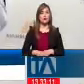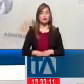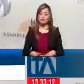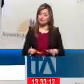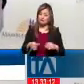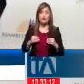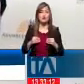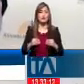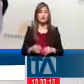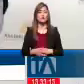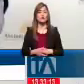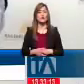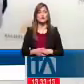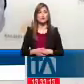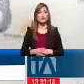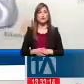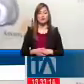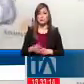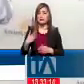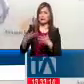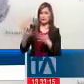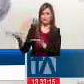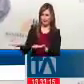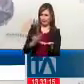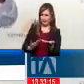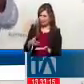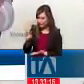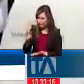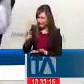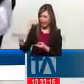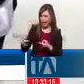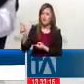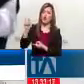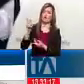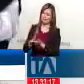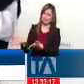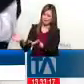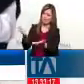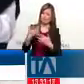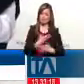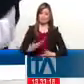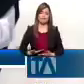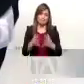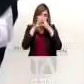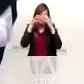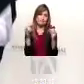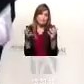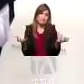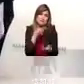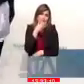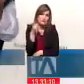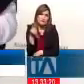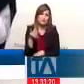hay que ceder, cedamos. Y de esta manera aportemos todo para este mejor entendimiento, que esto no